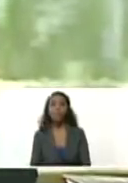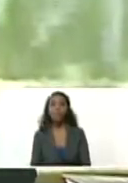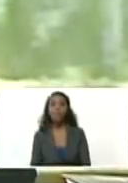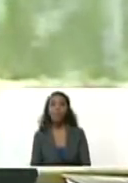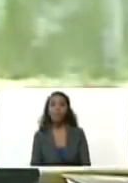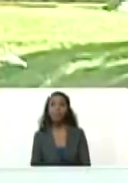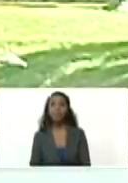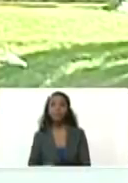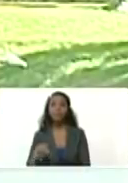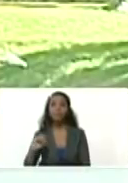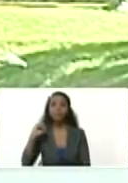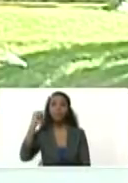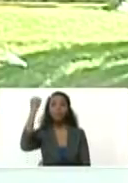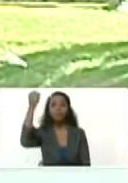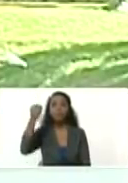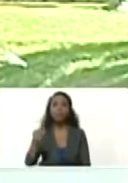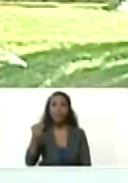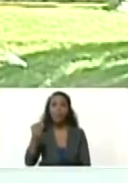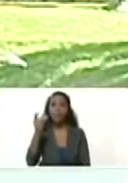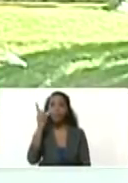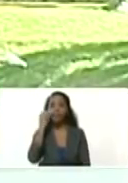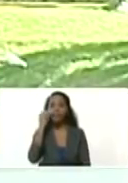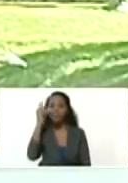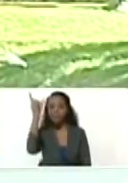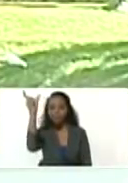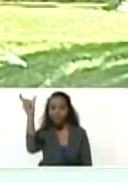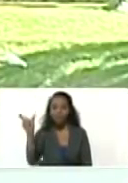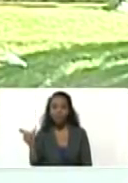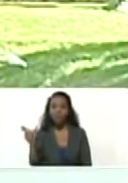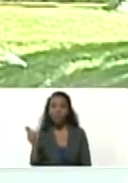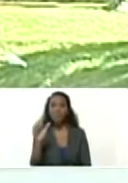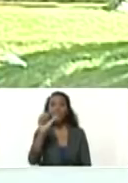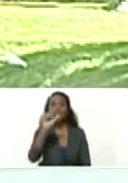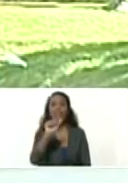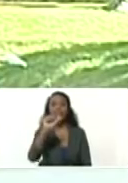Al pastor Adolfo Santiesteban,